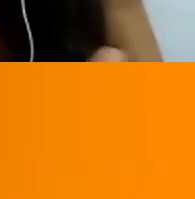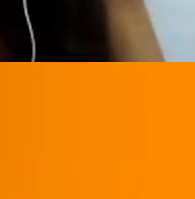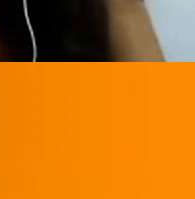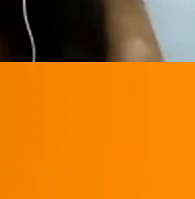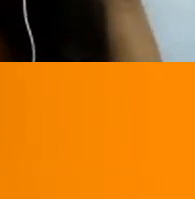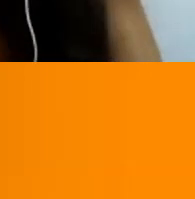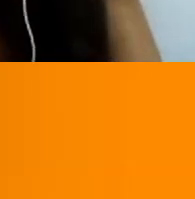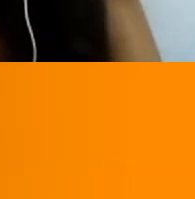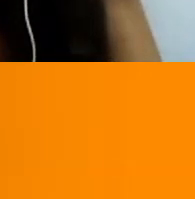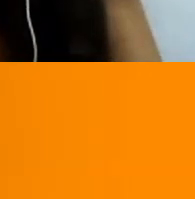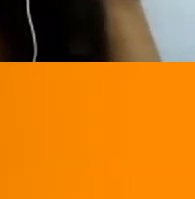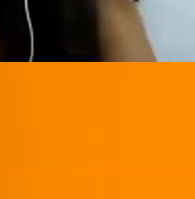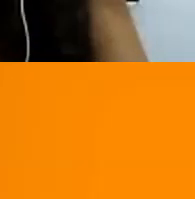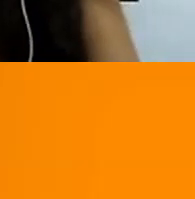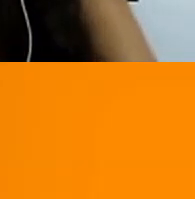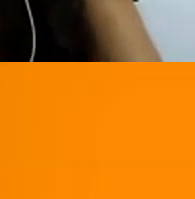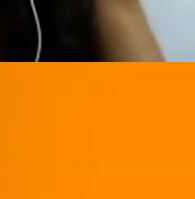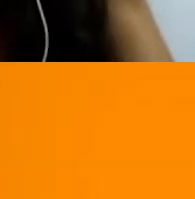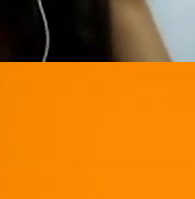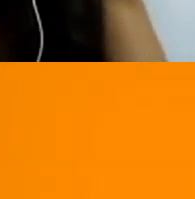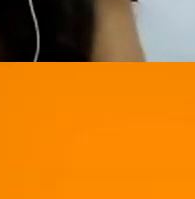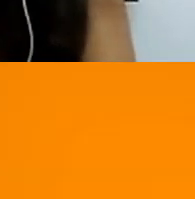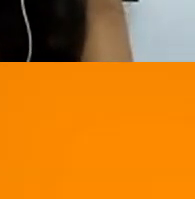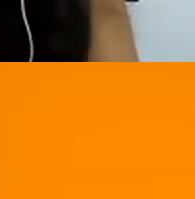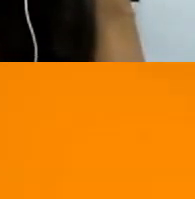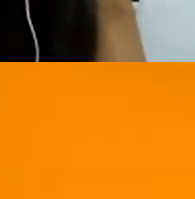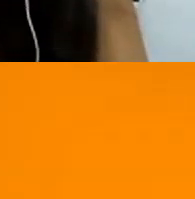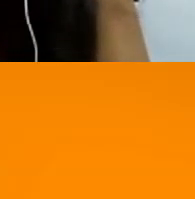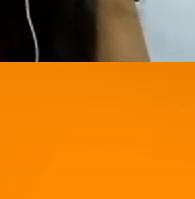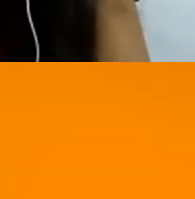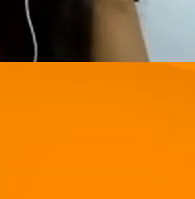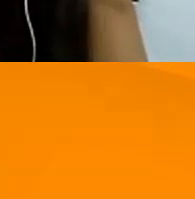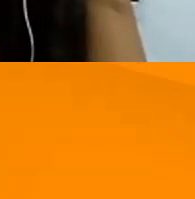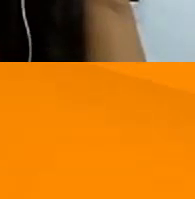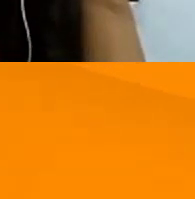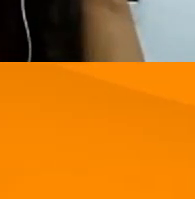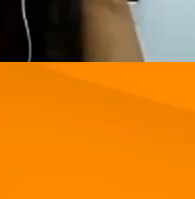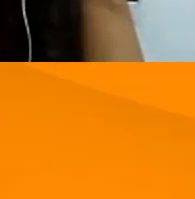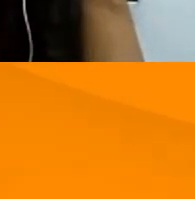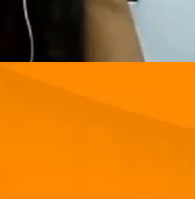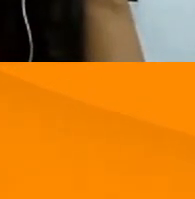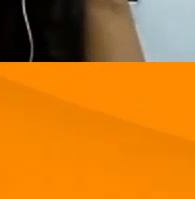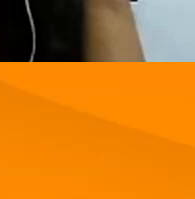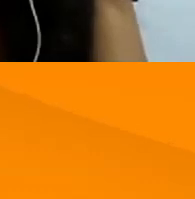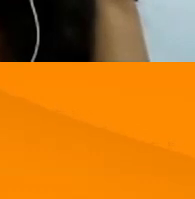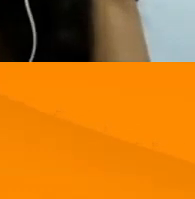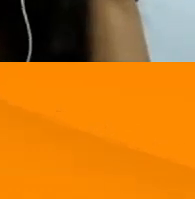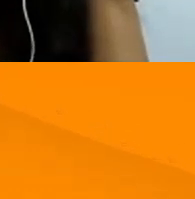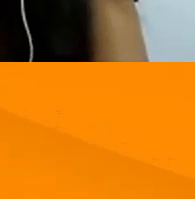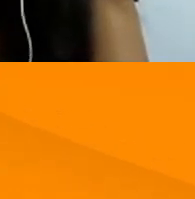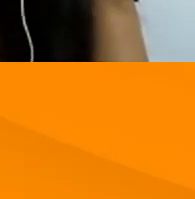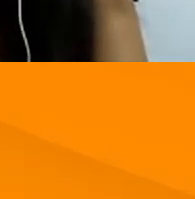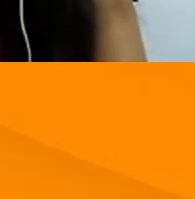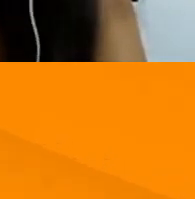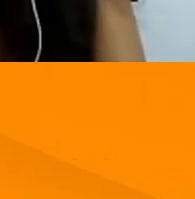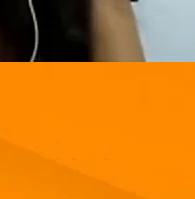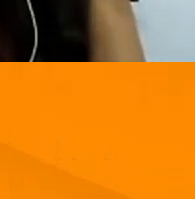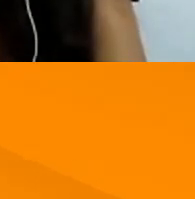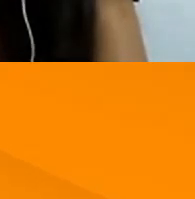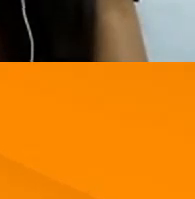transmitan energía positiva. Muchas veces las canciones, por ejemplo la